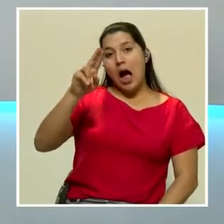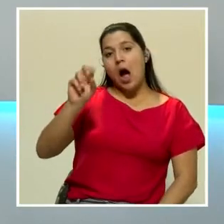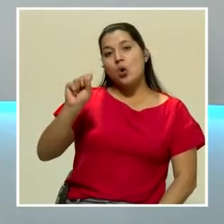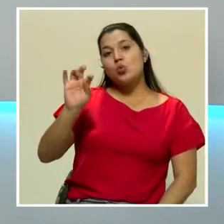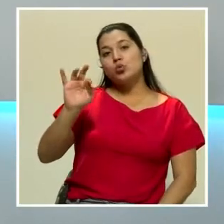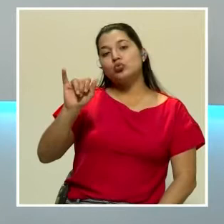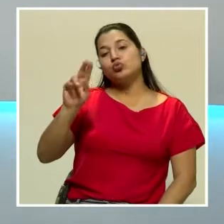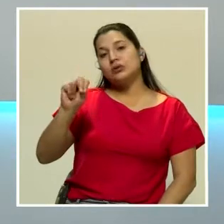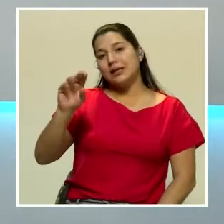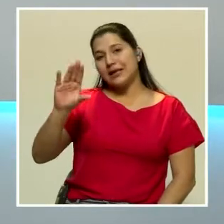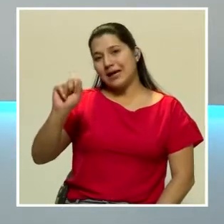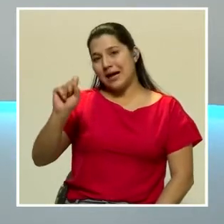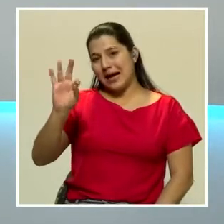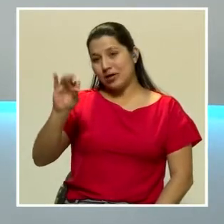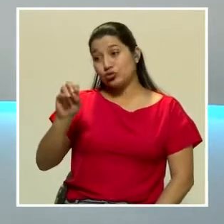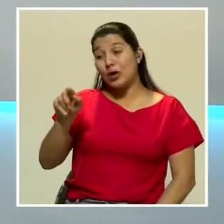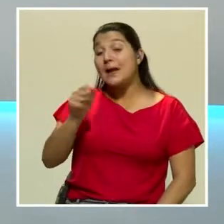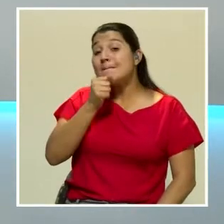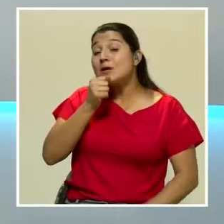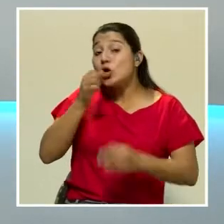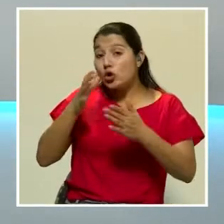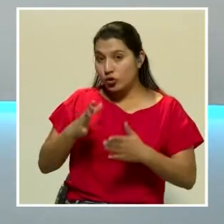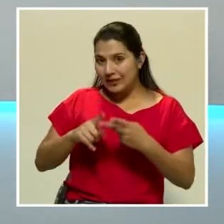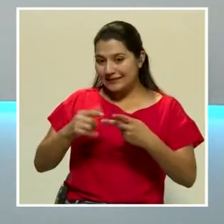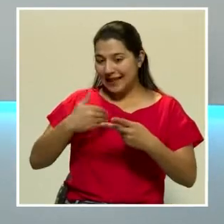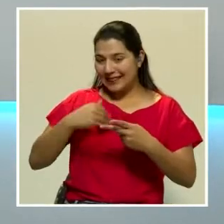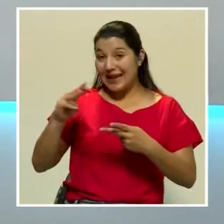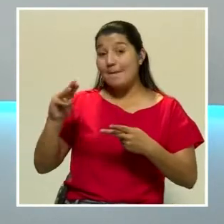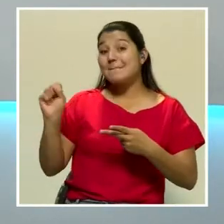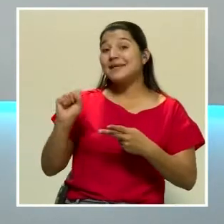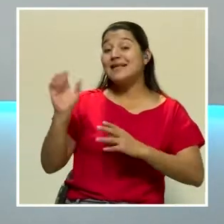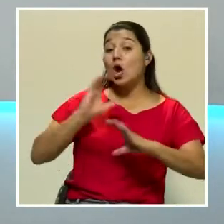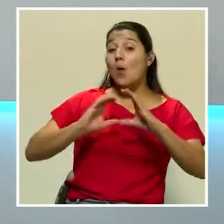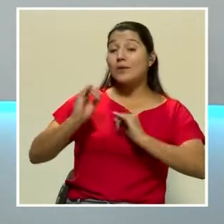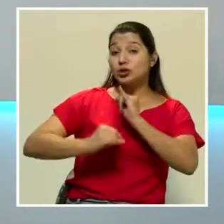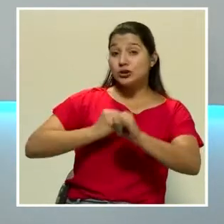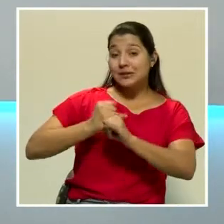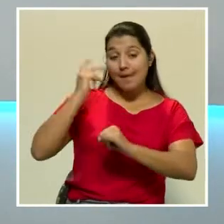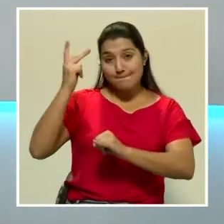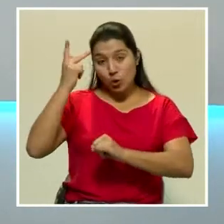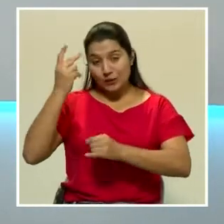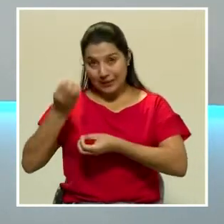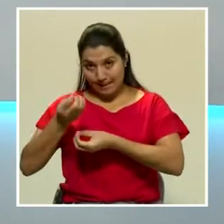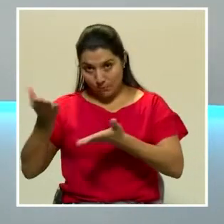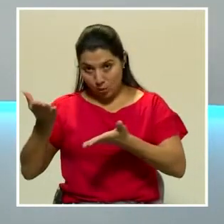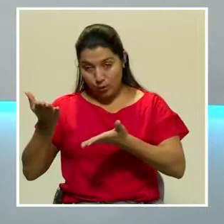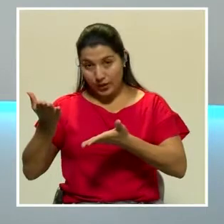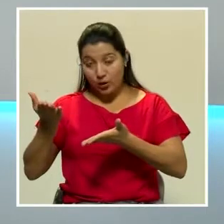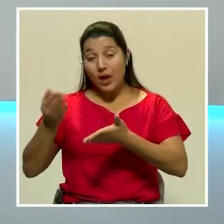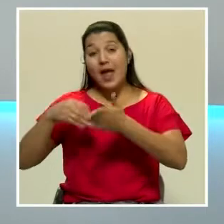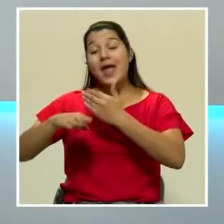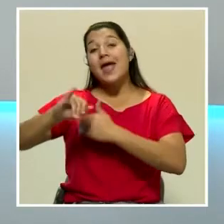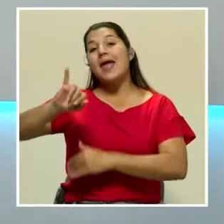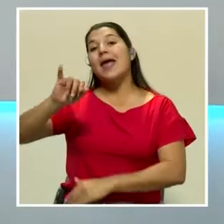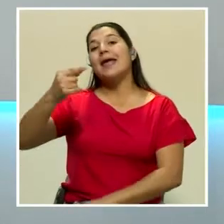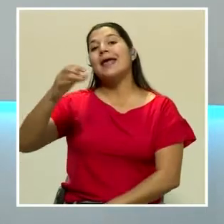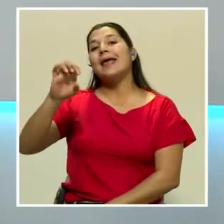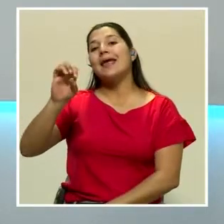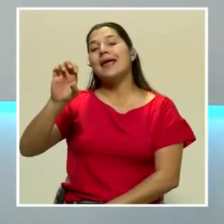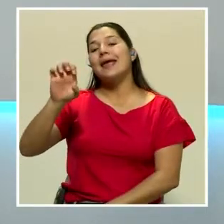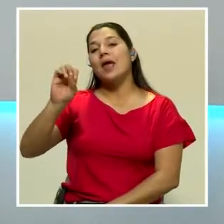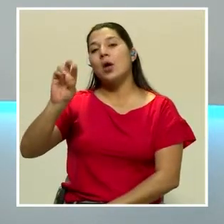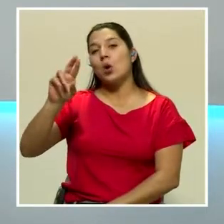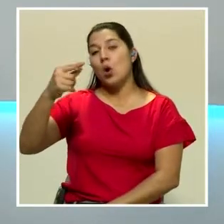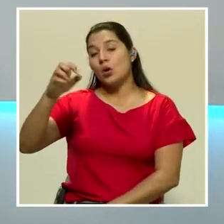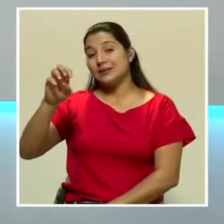periodista de profesión, tiene una maestría en Comercio Internacional y Políticas Públicas de George Mason University en